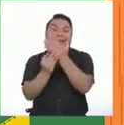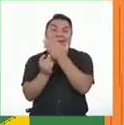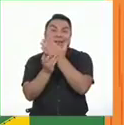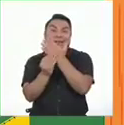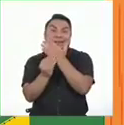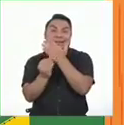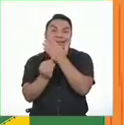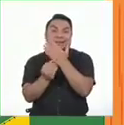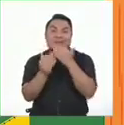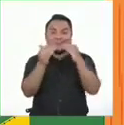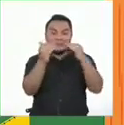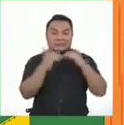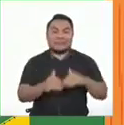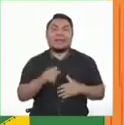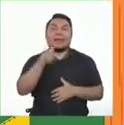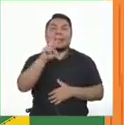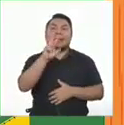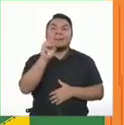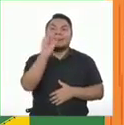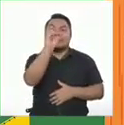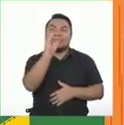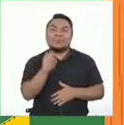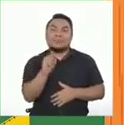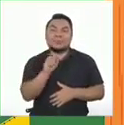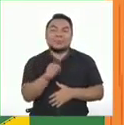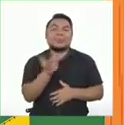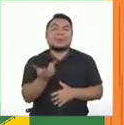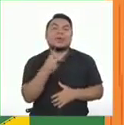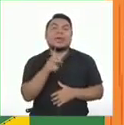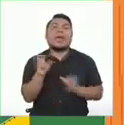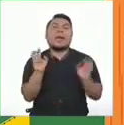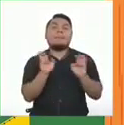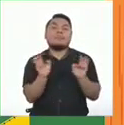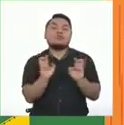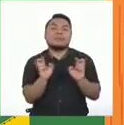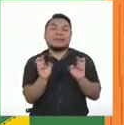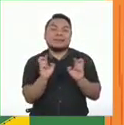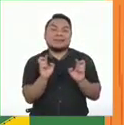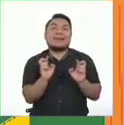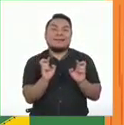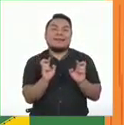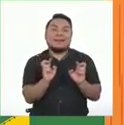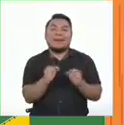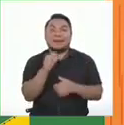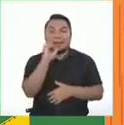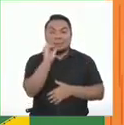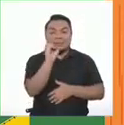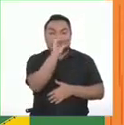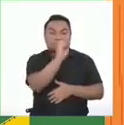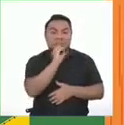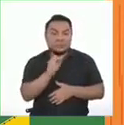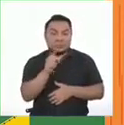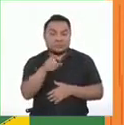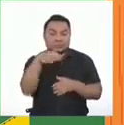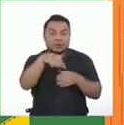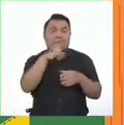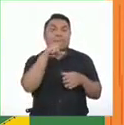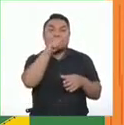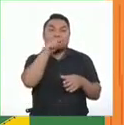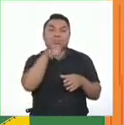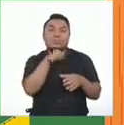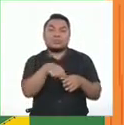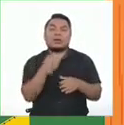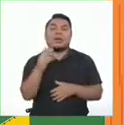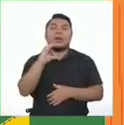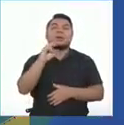grasa. El 20% de su composición es proteína. El 0% de su composición